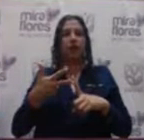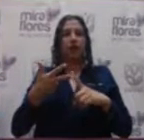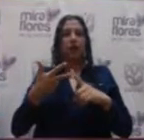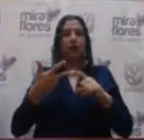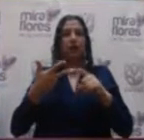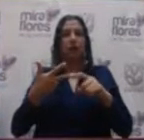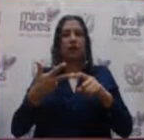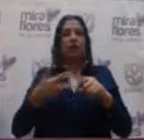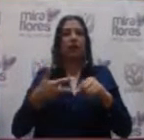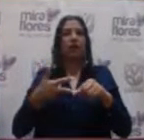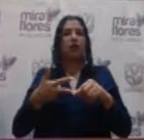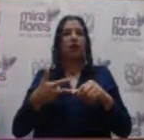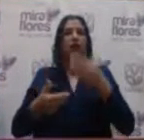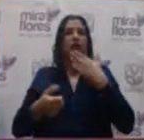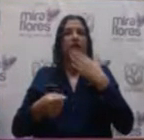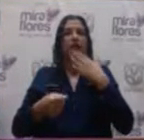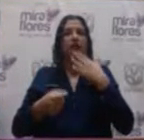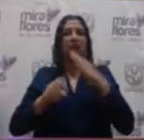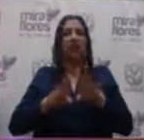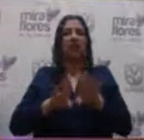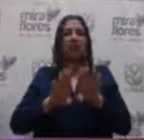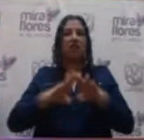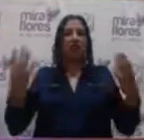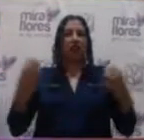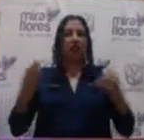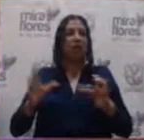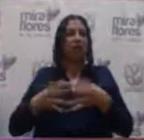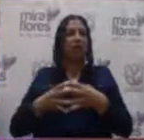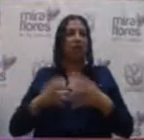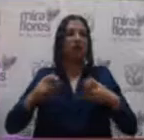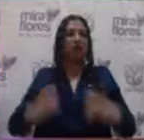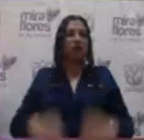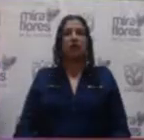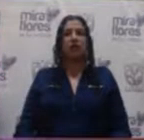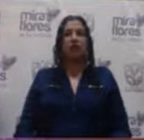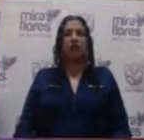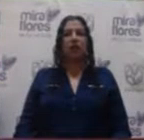punto. ¿Quiénes son los que quieren que se abra una comisión de investigación?